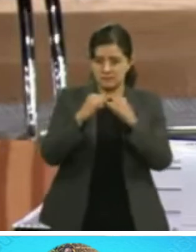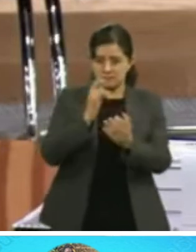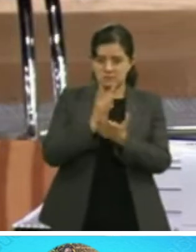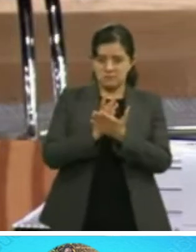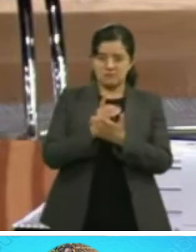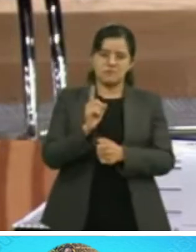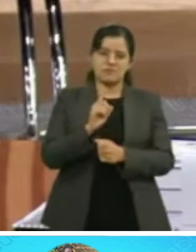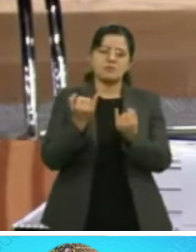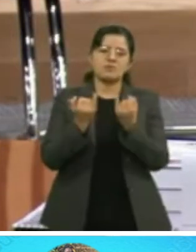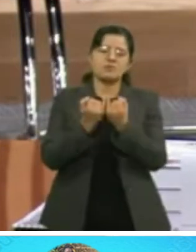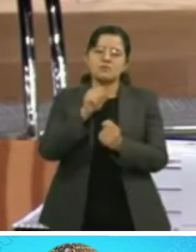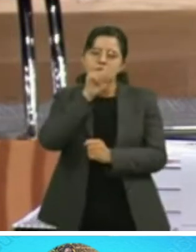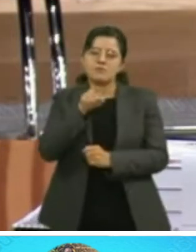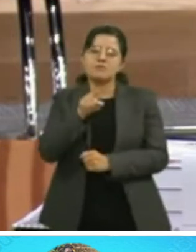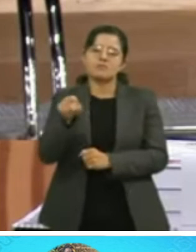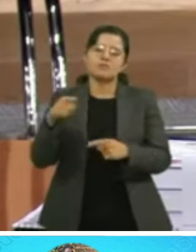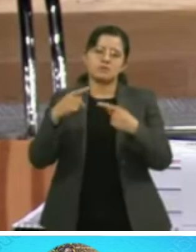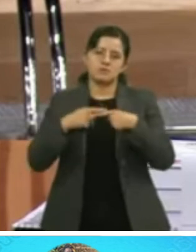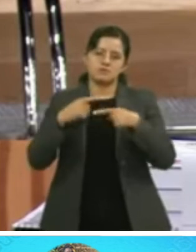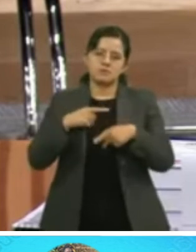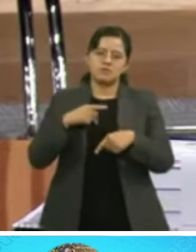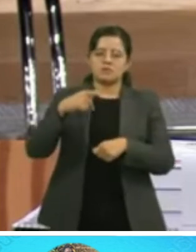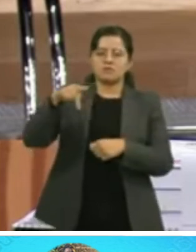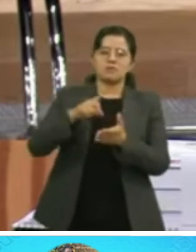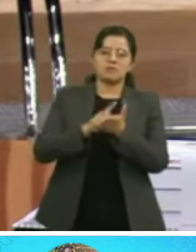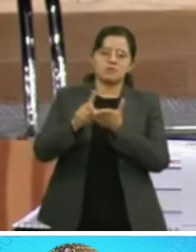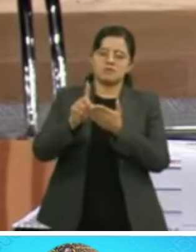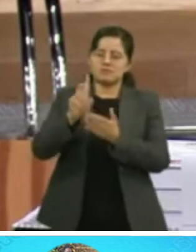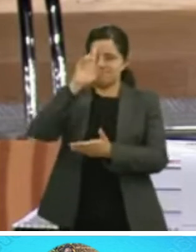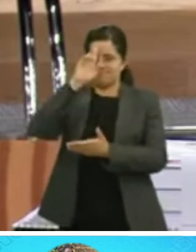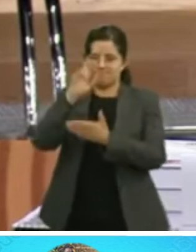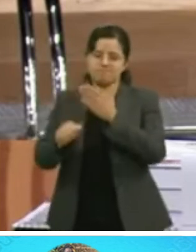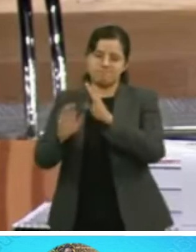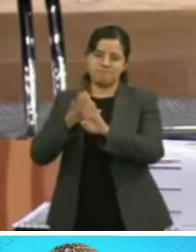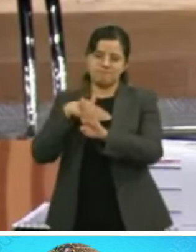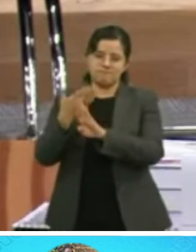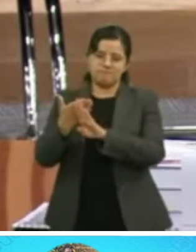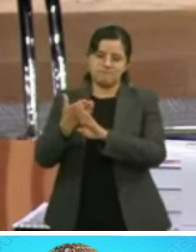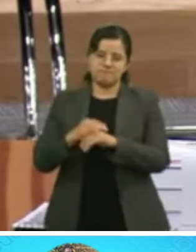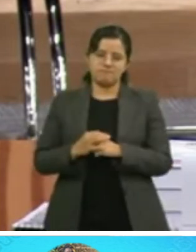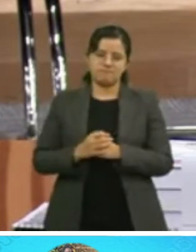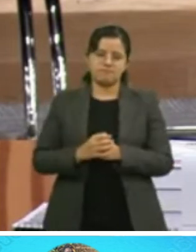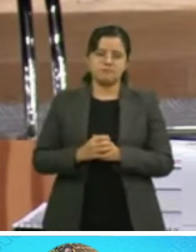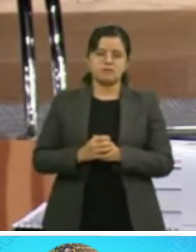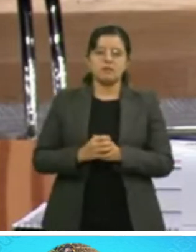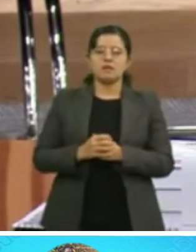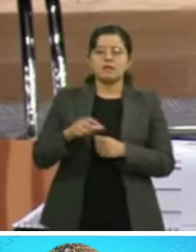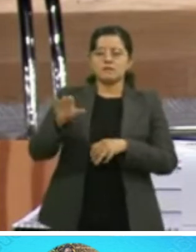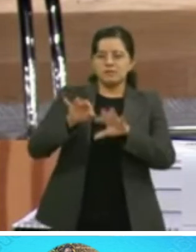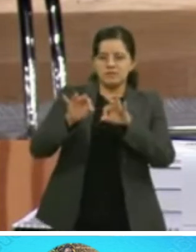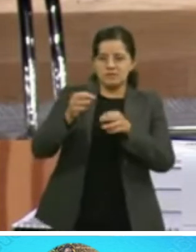también potencialmente a derechos ciudadanos. Sería imposible llevar a cabo las elecciones